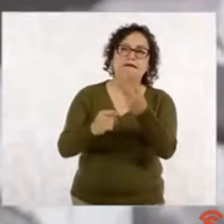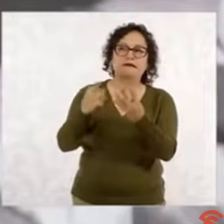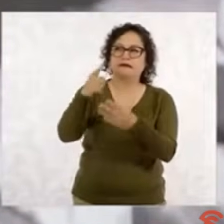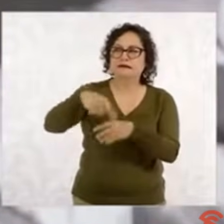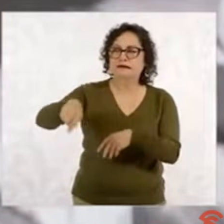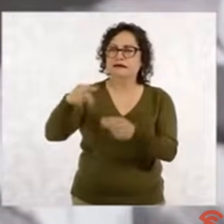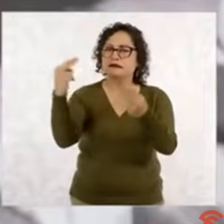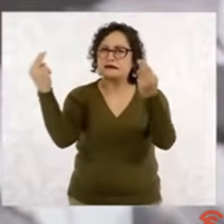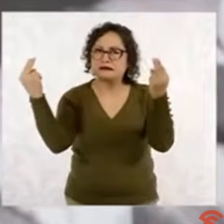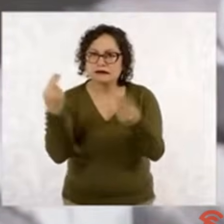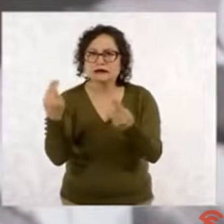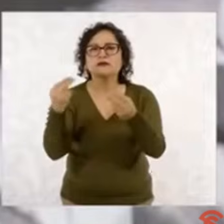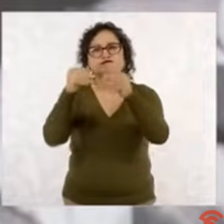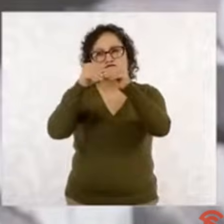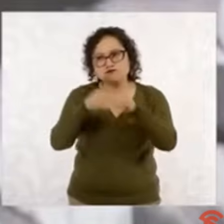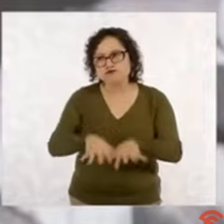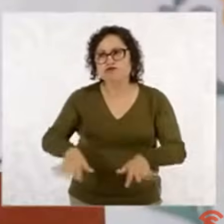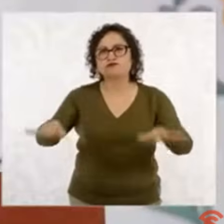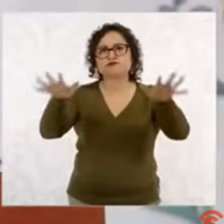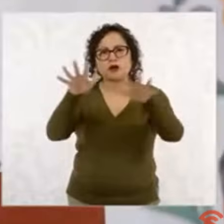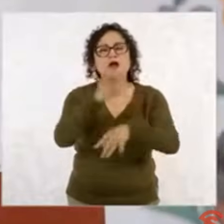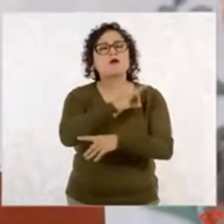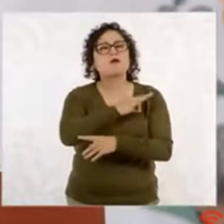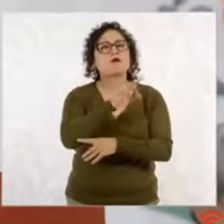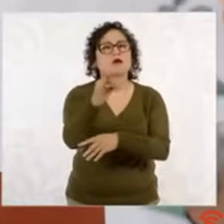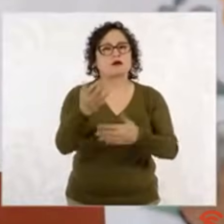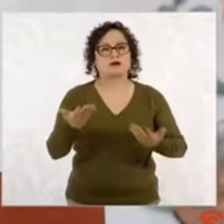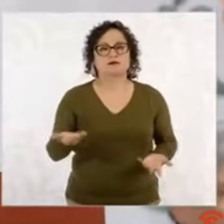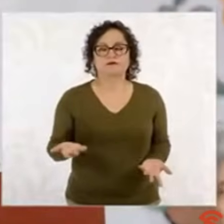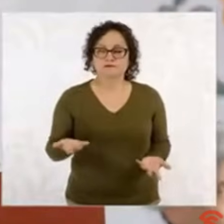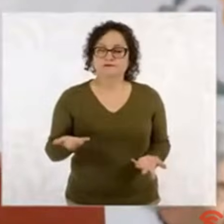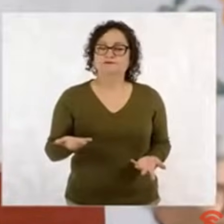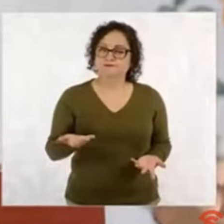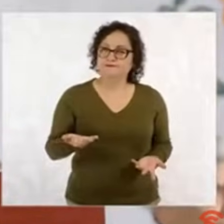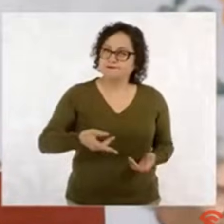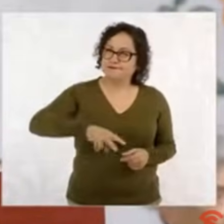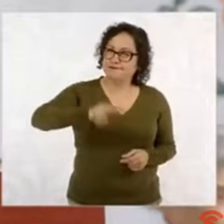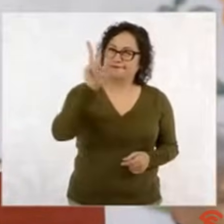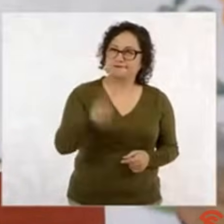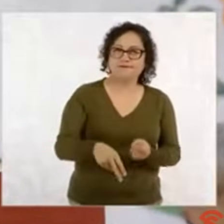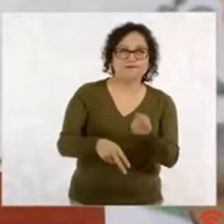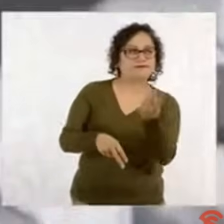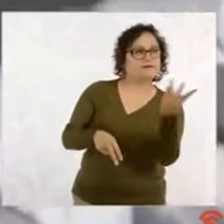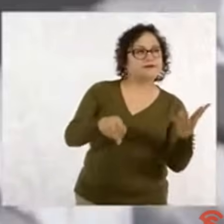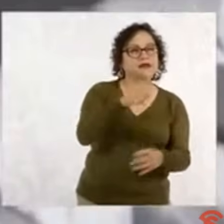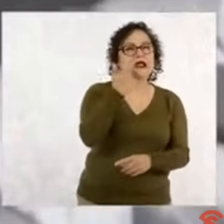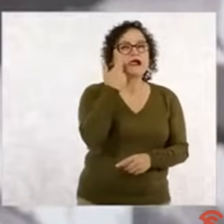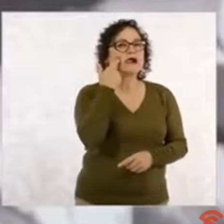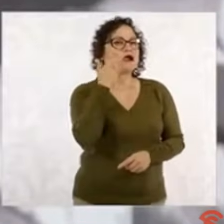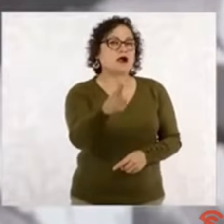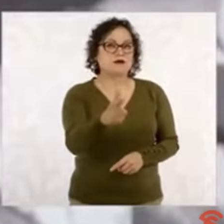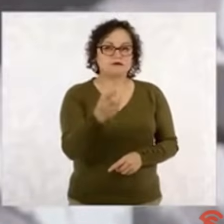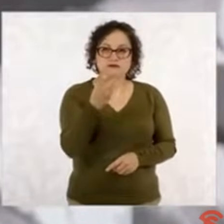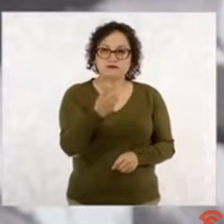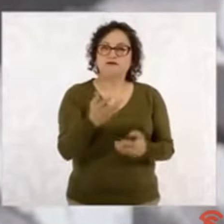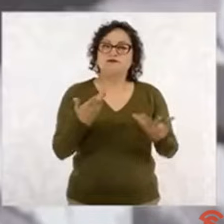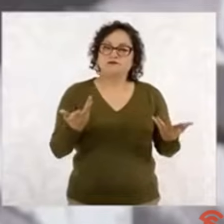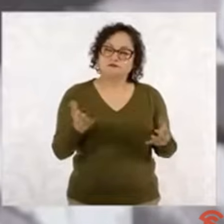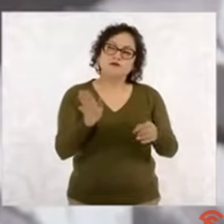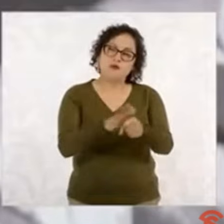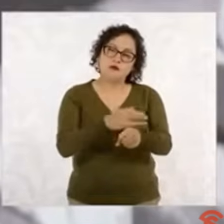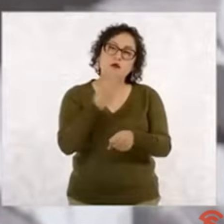pertenece al pueblo de México. Entonces, eso es lo que son los aspectos más importantes que quisiéramos destacar de la